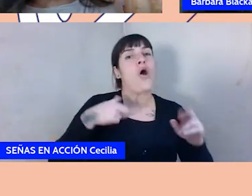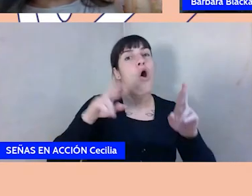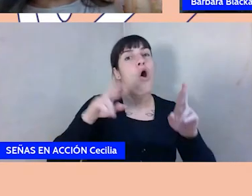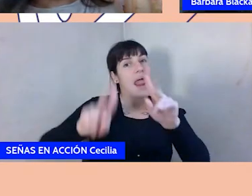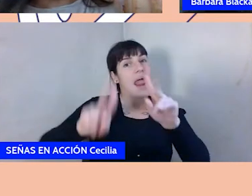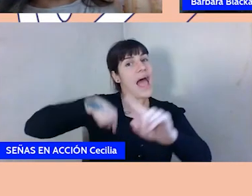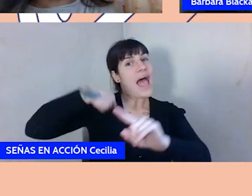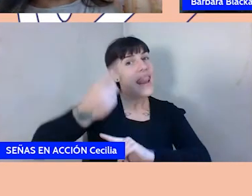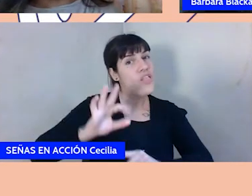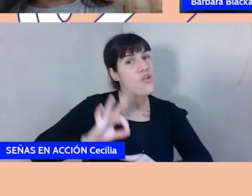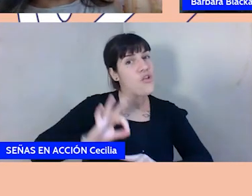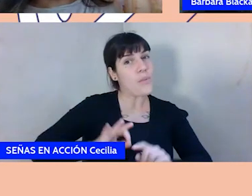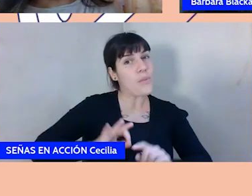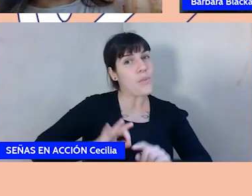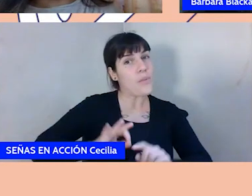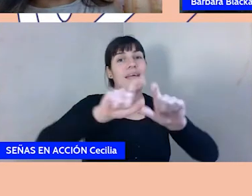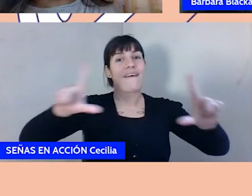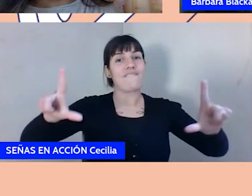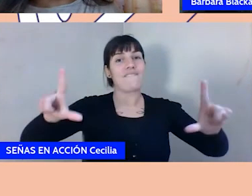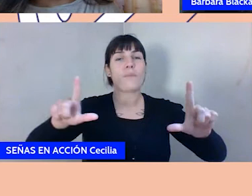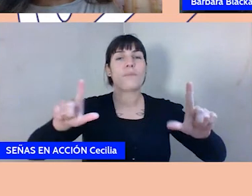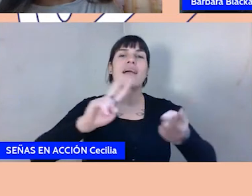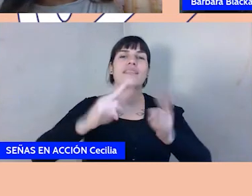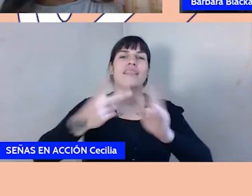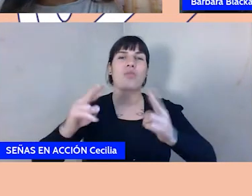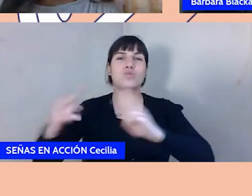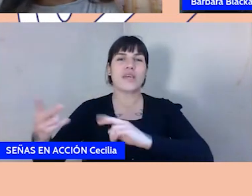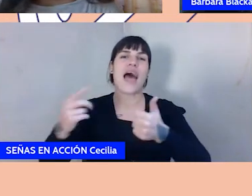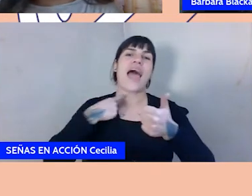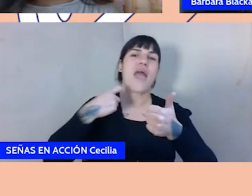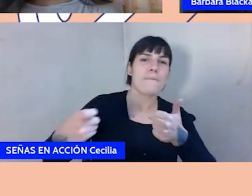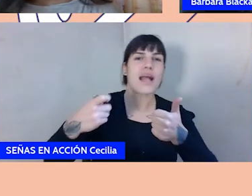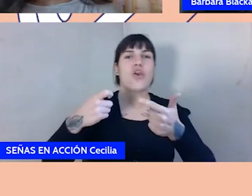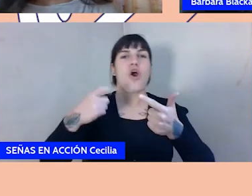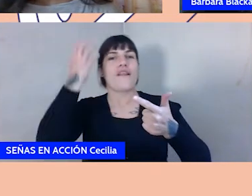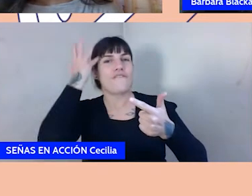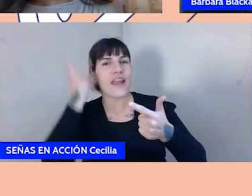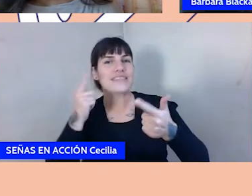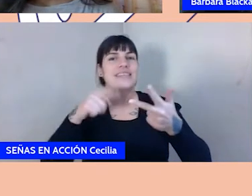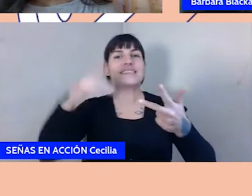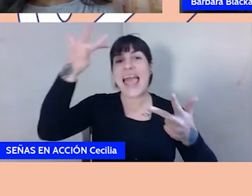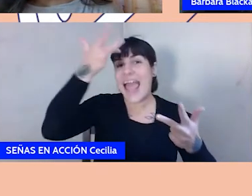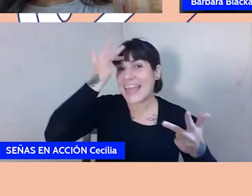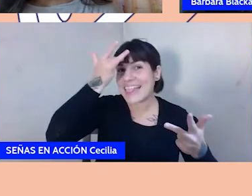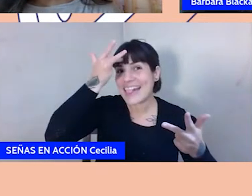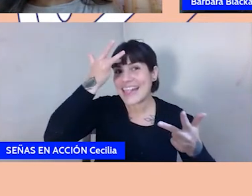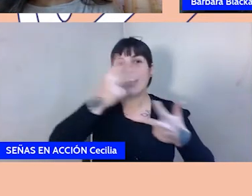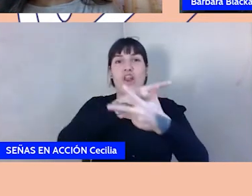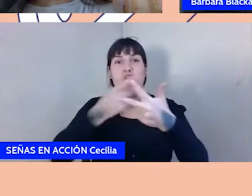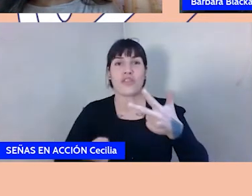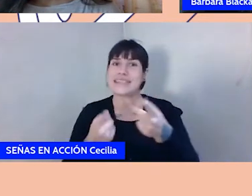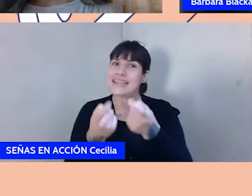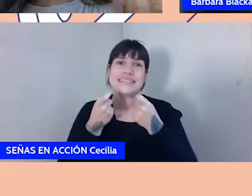y al hindi, que es donde hay más necesidad. Pero actualmente la plataforma tiene la funcionalidad integrada